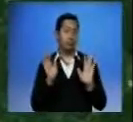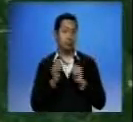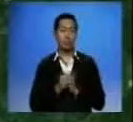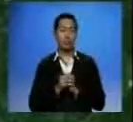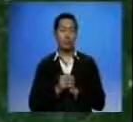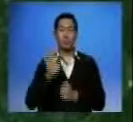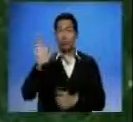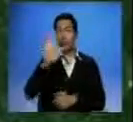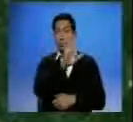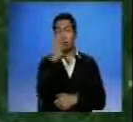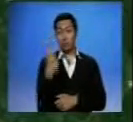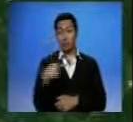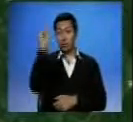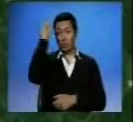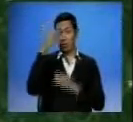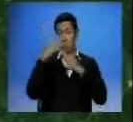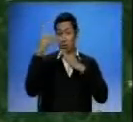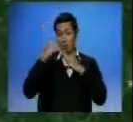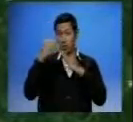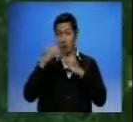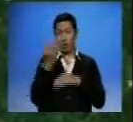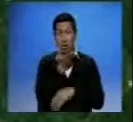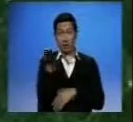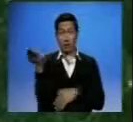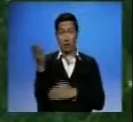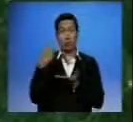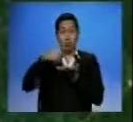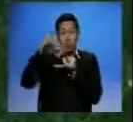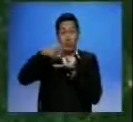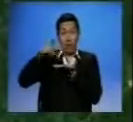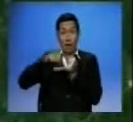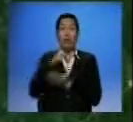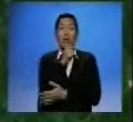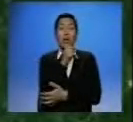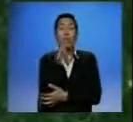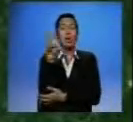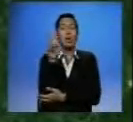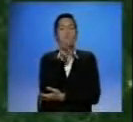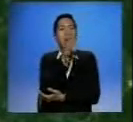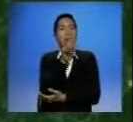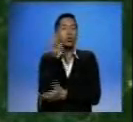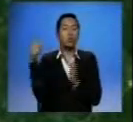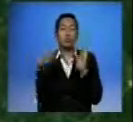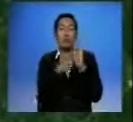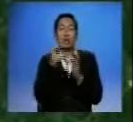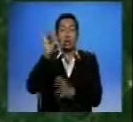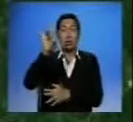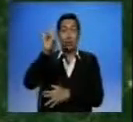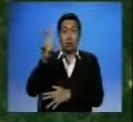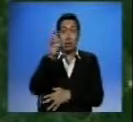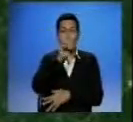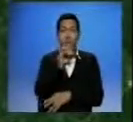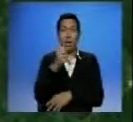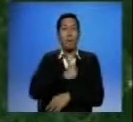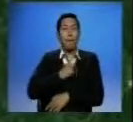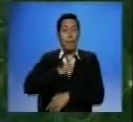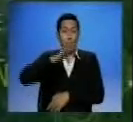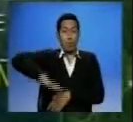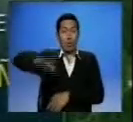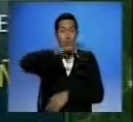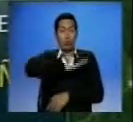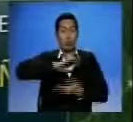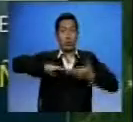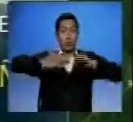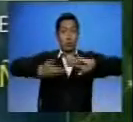de 55 millones de dólares lo cancelarán 22.070 dueños de predios de la parroquia urbana